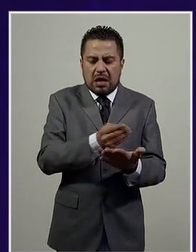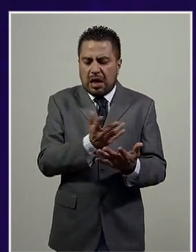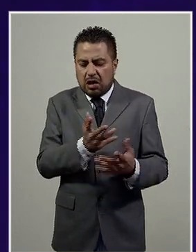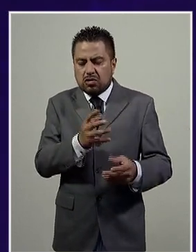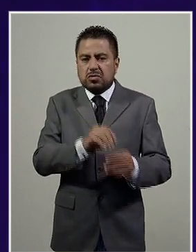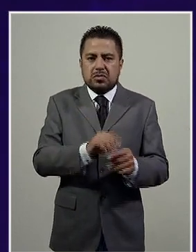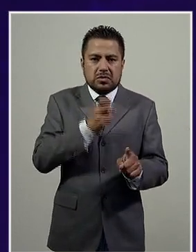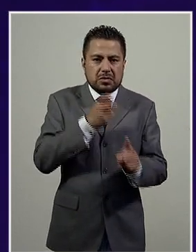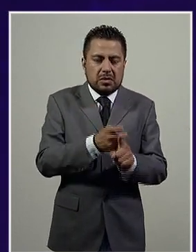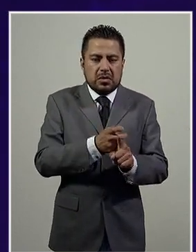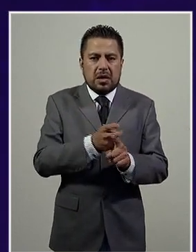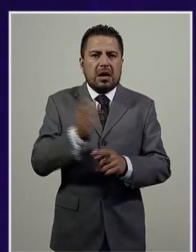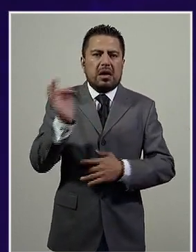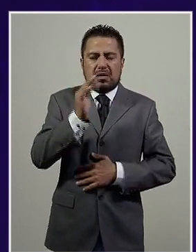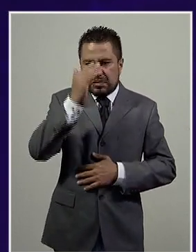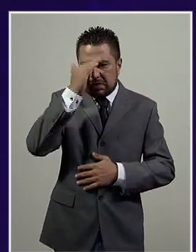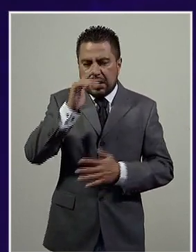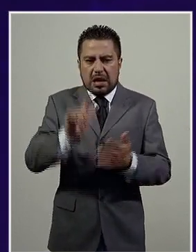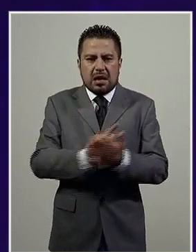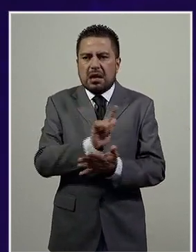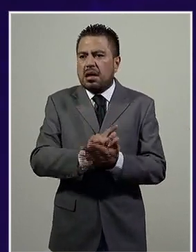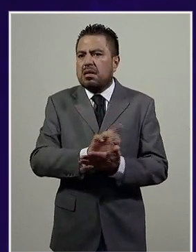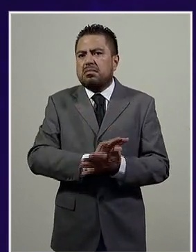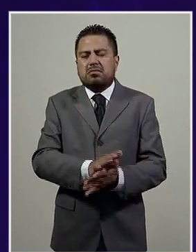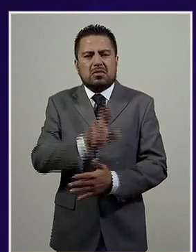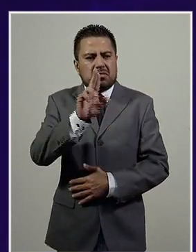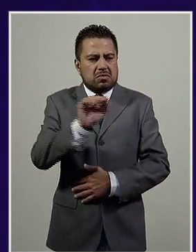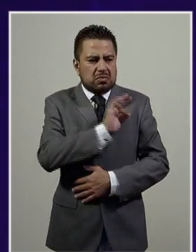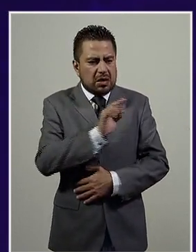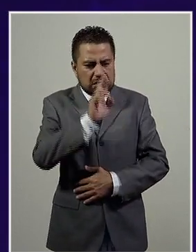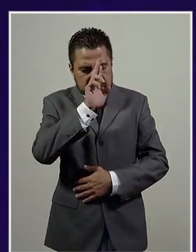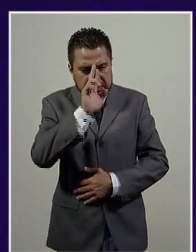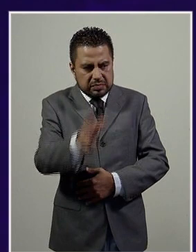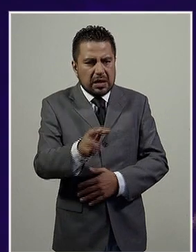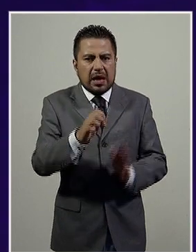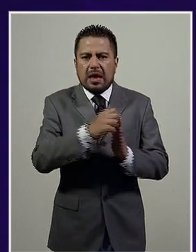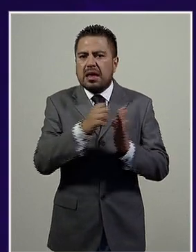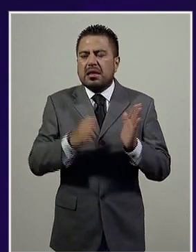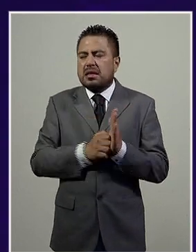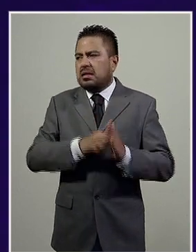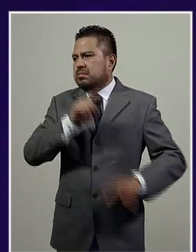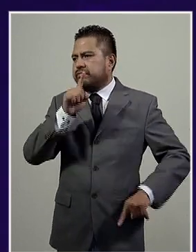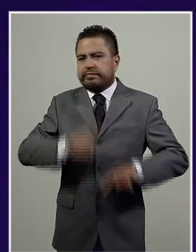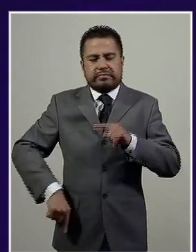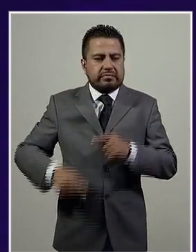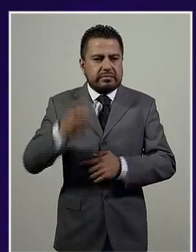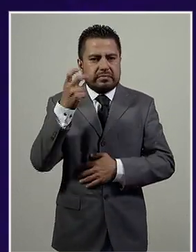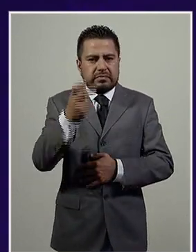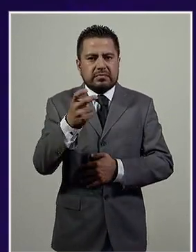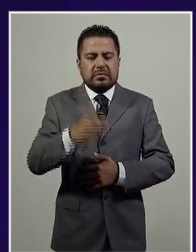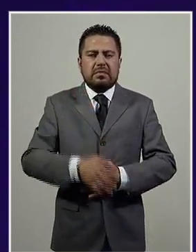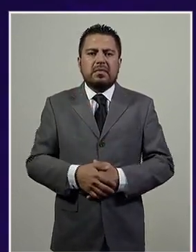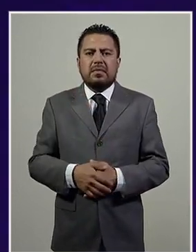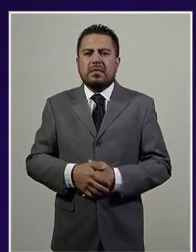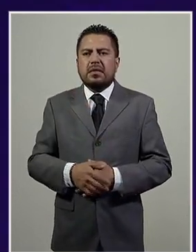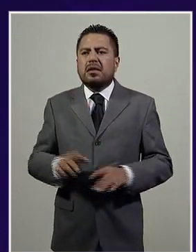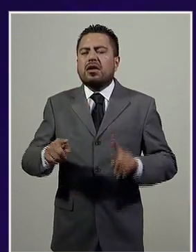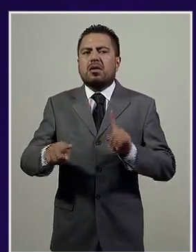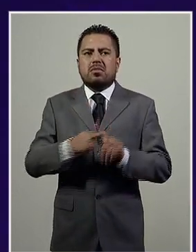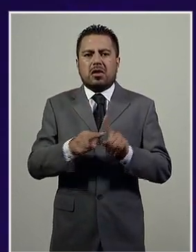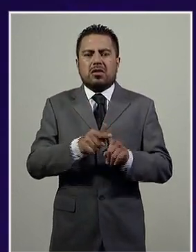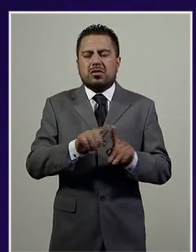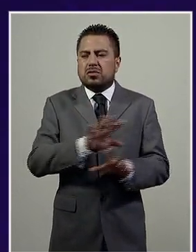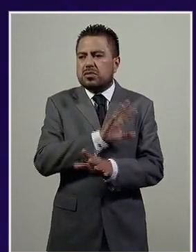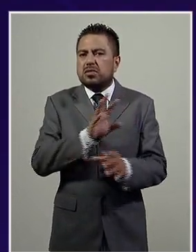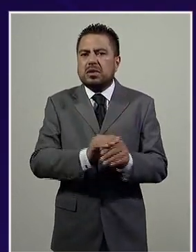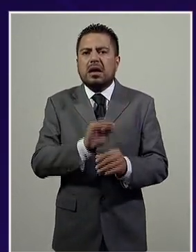inclusión, aunque sabemos que es ilegal discriminar y sabemos que es éticamente reprobable. El lado positivo en la moneda